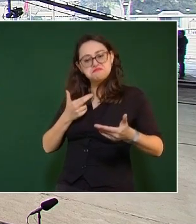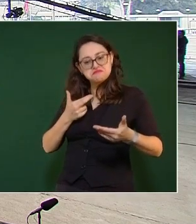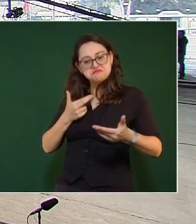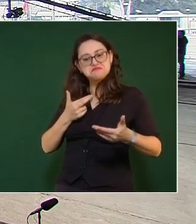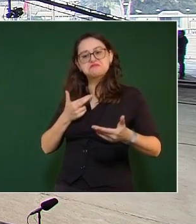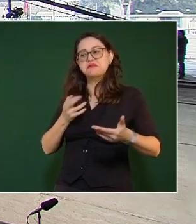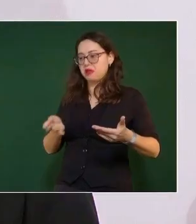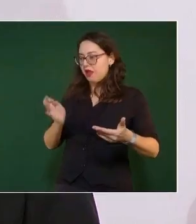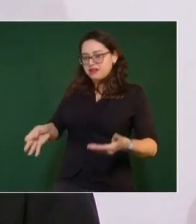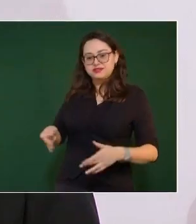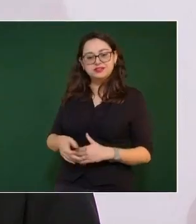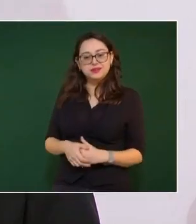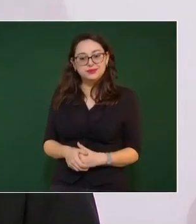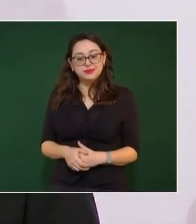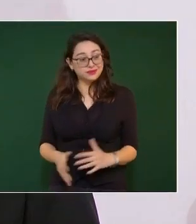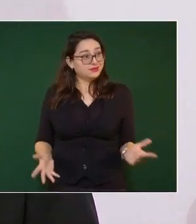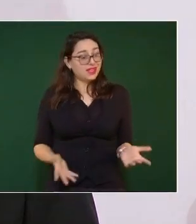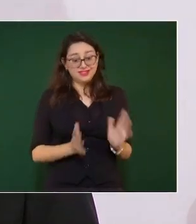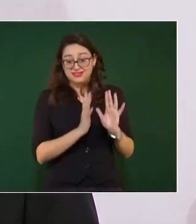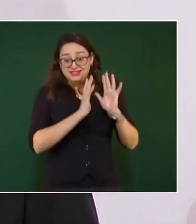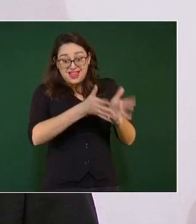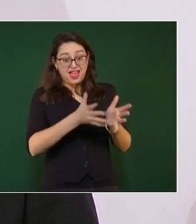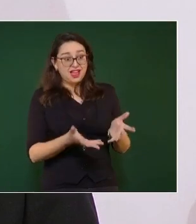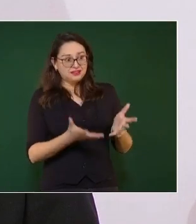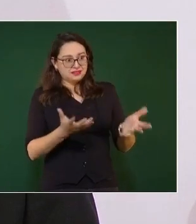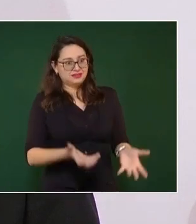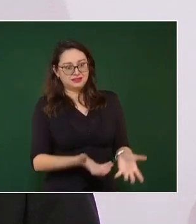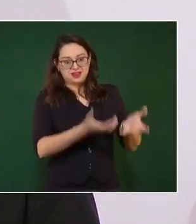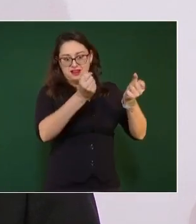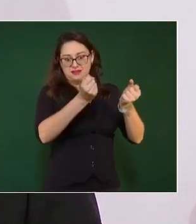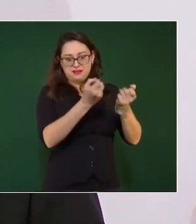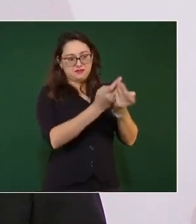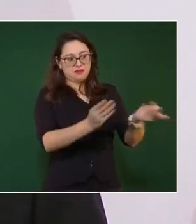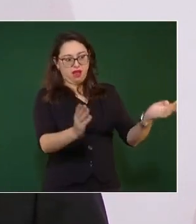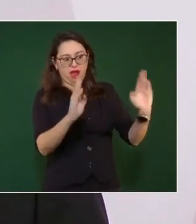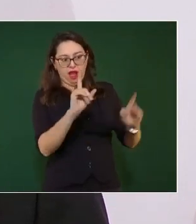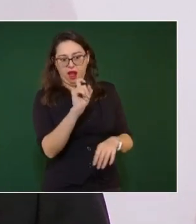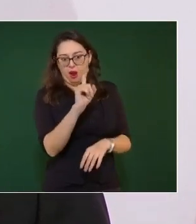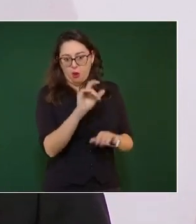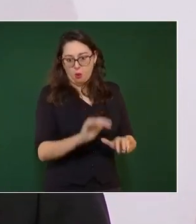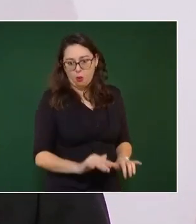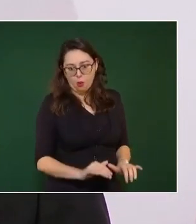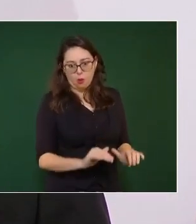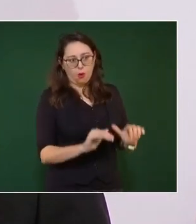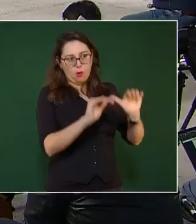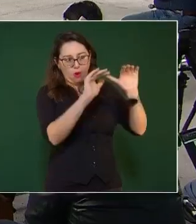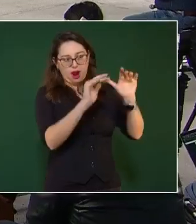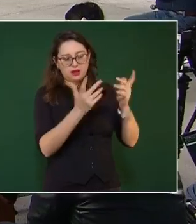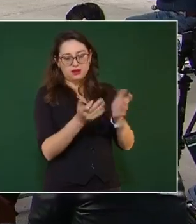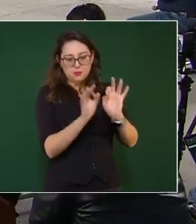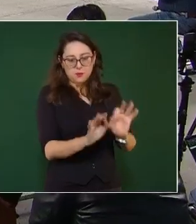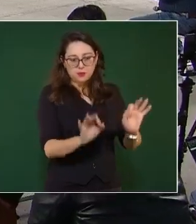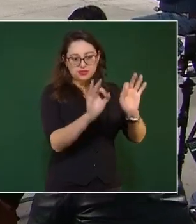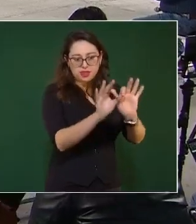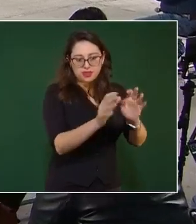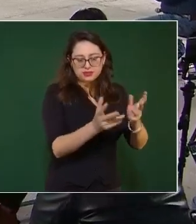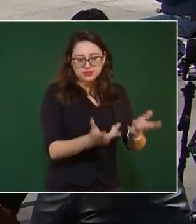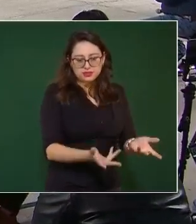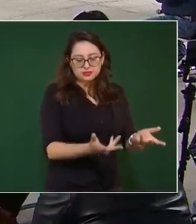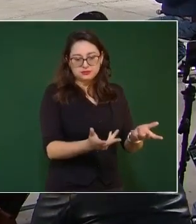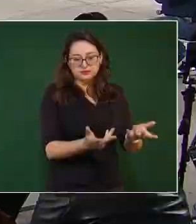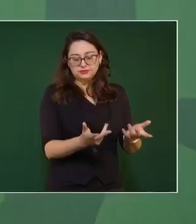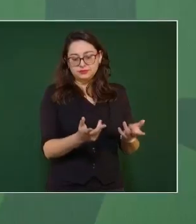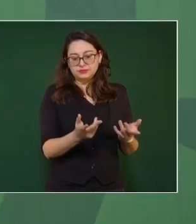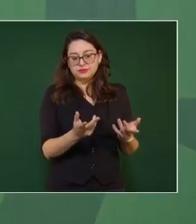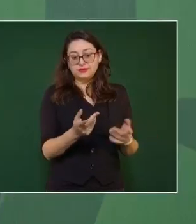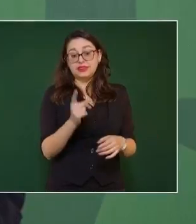está por terminarse la presa y se van a utilizar